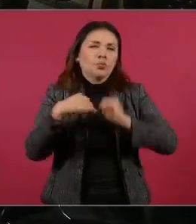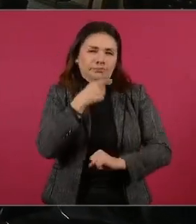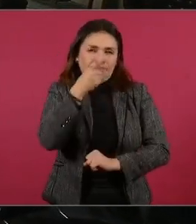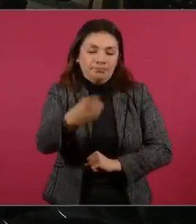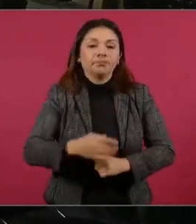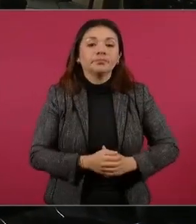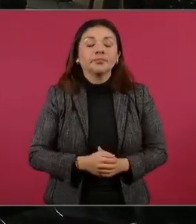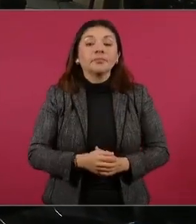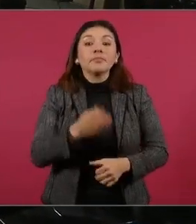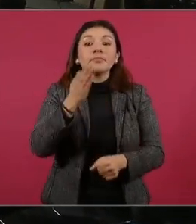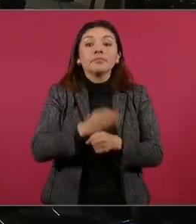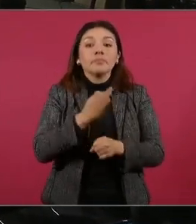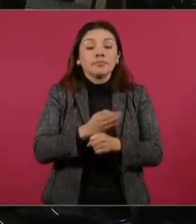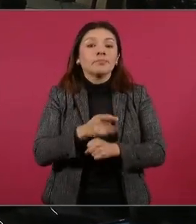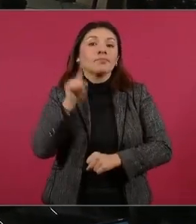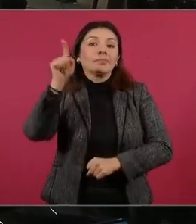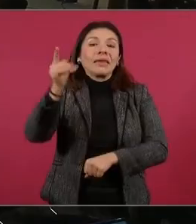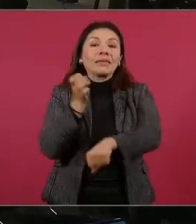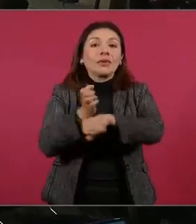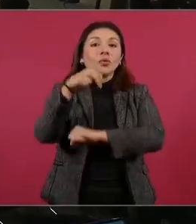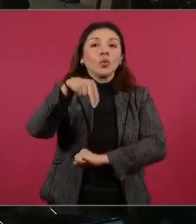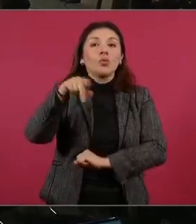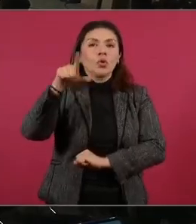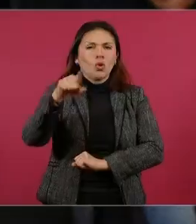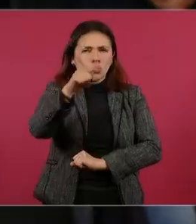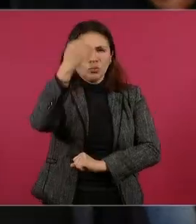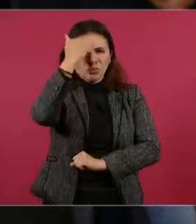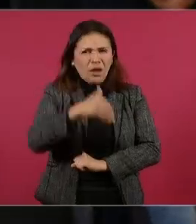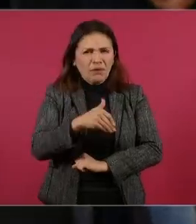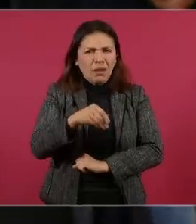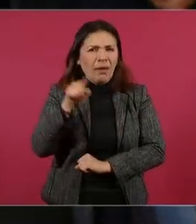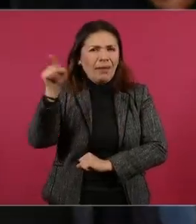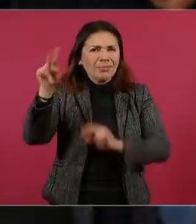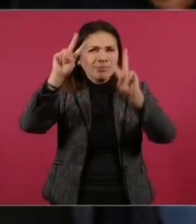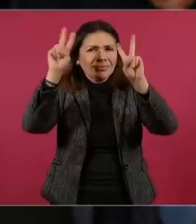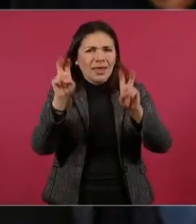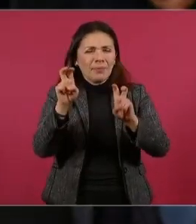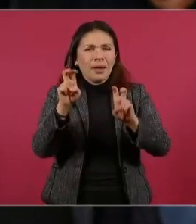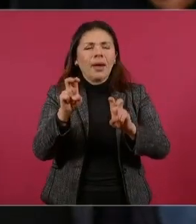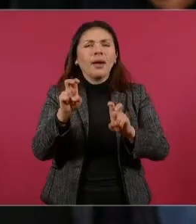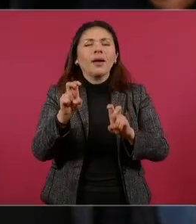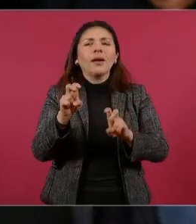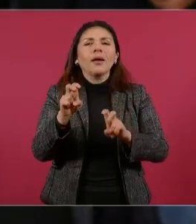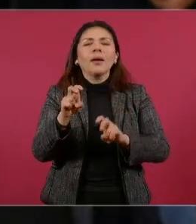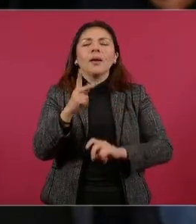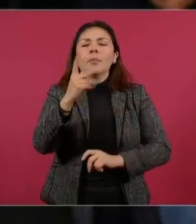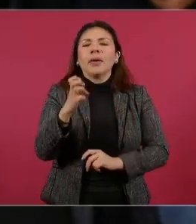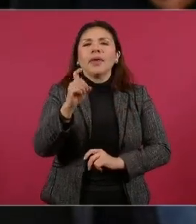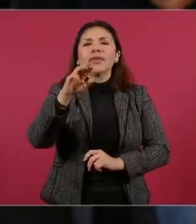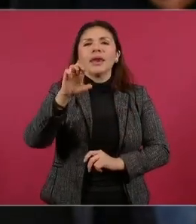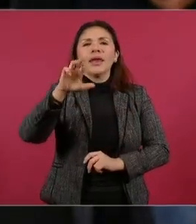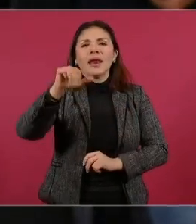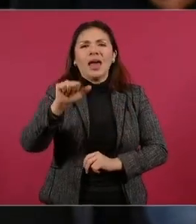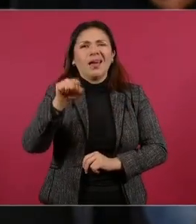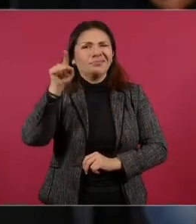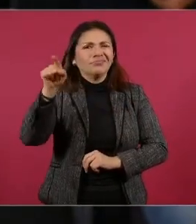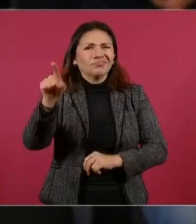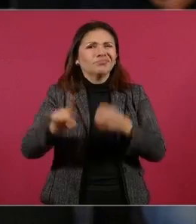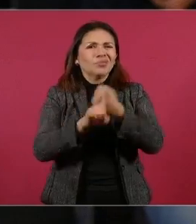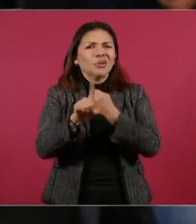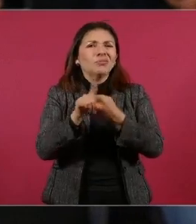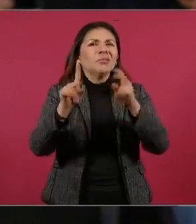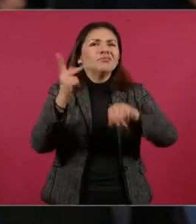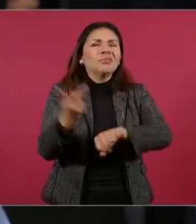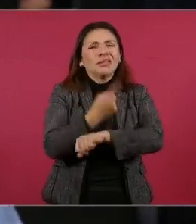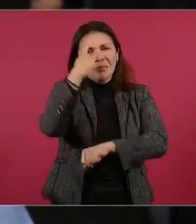este nos vamos a Nuevo León usted sabe perfectamente el tema de de las pedreras eh todo lo que ocasionan en el